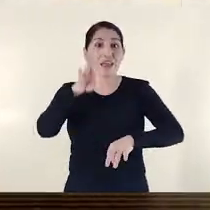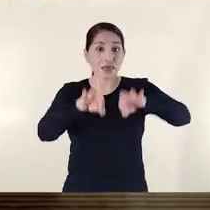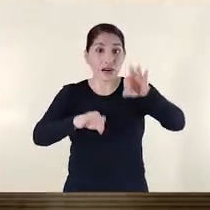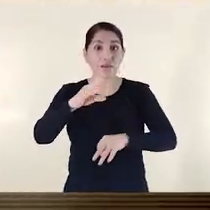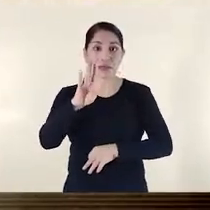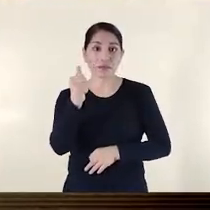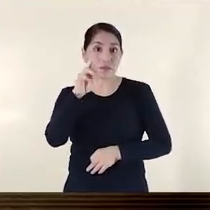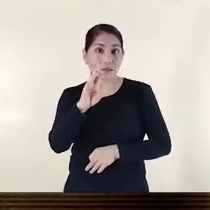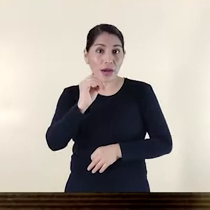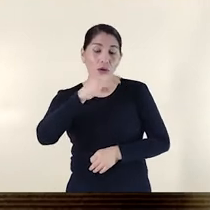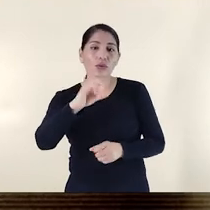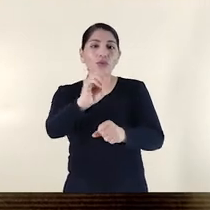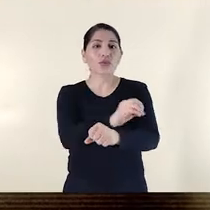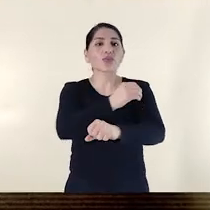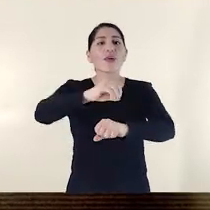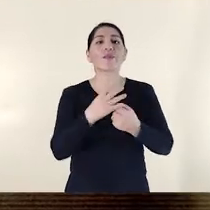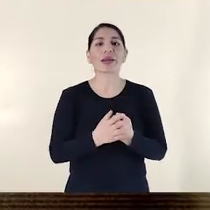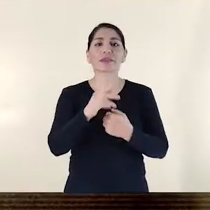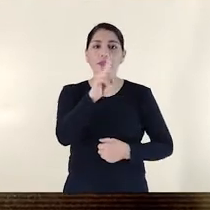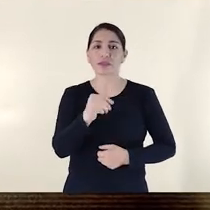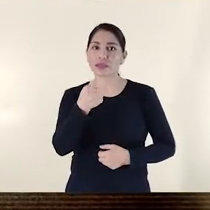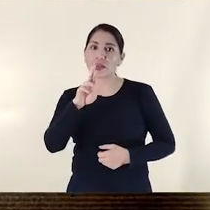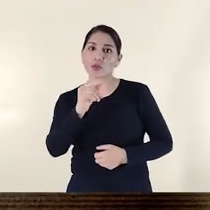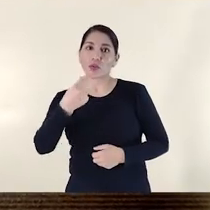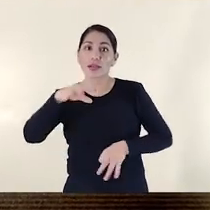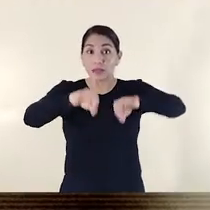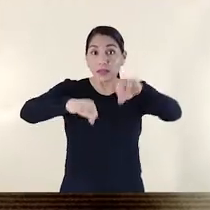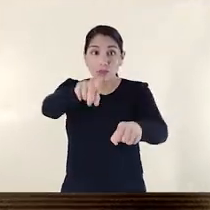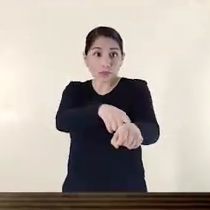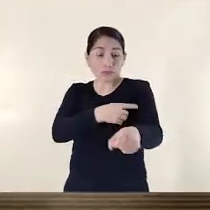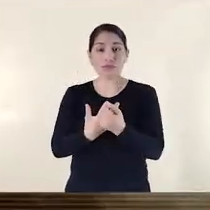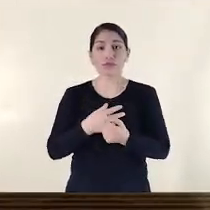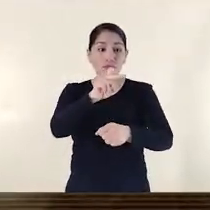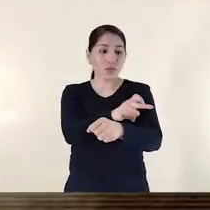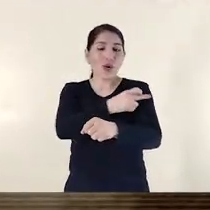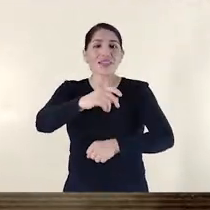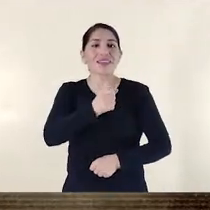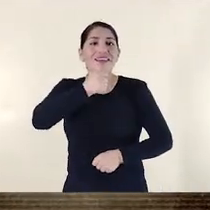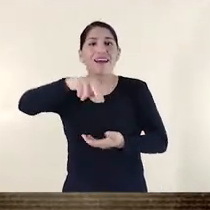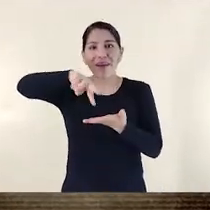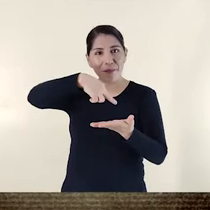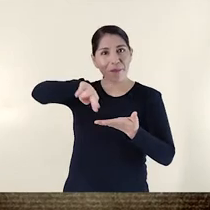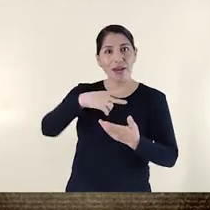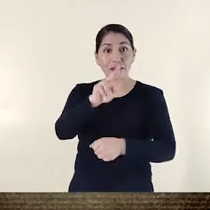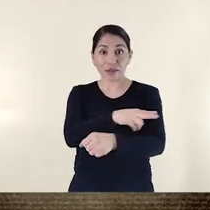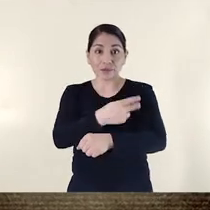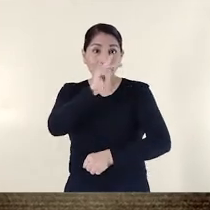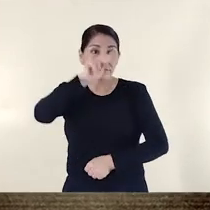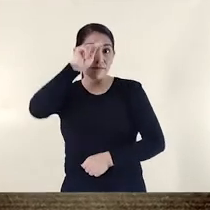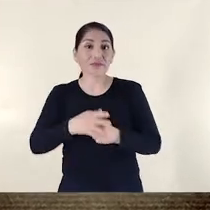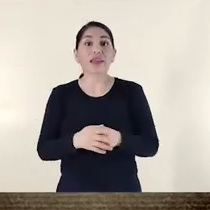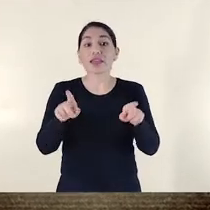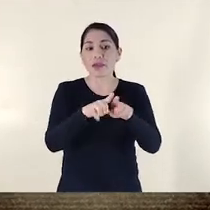actividad cultural que aquí se dio. Dramas barrocos, óperas, zarzuelas, teatro costumbrista, recitales de